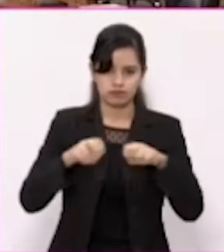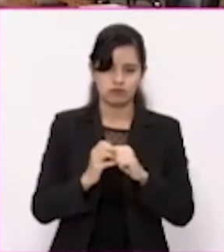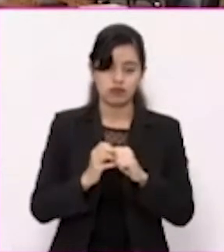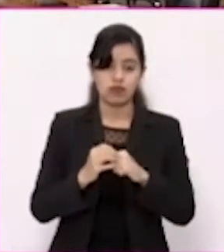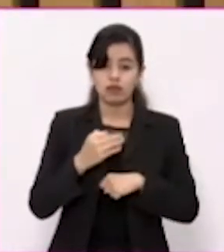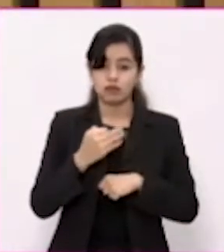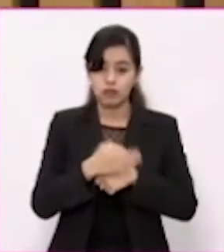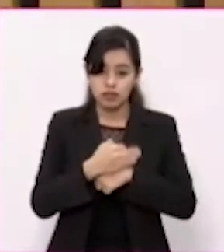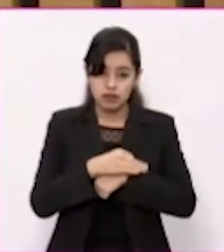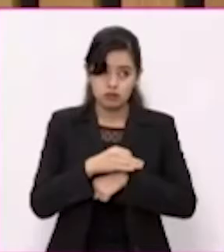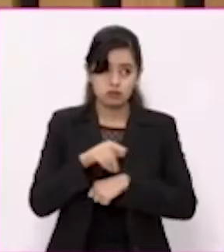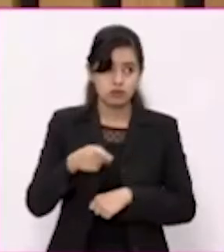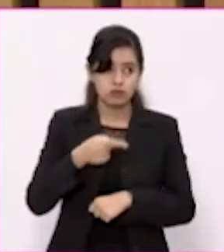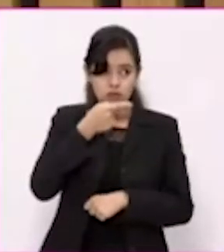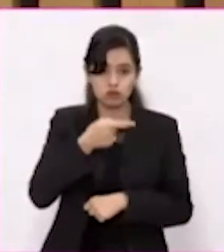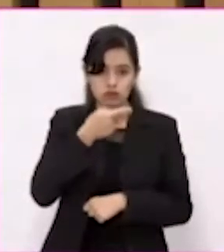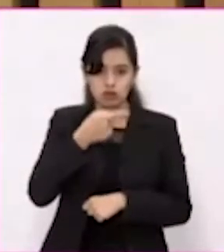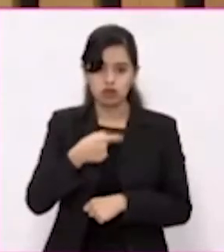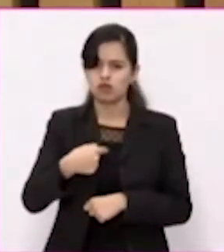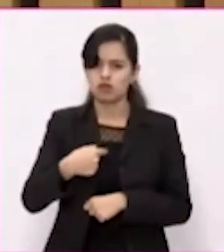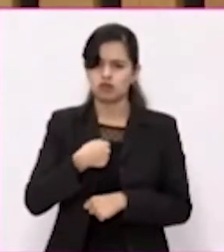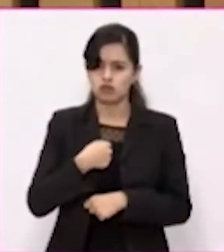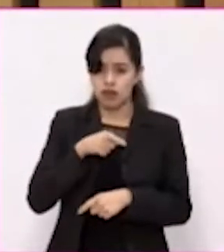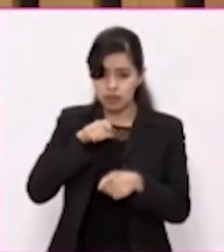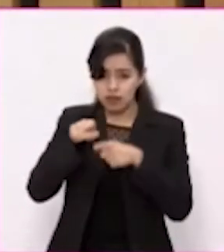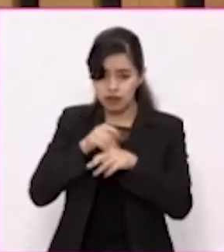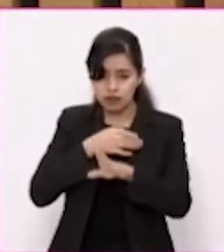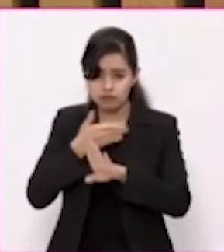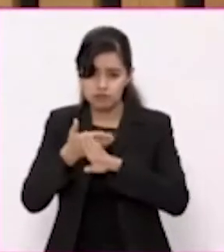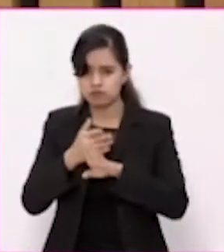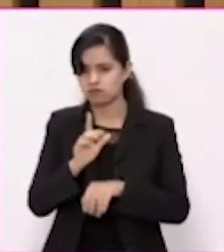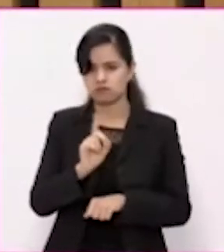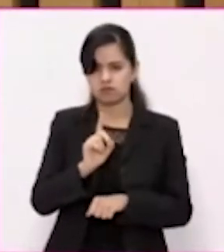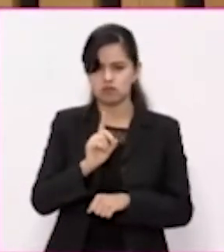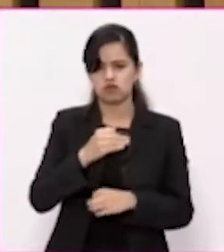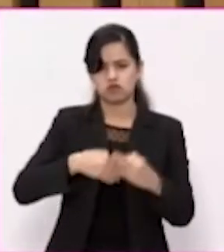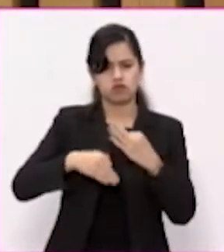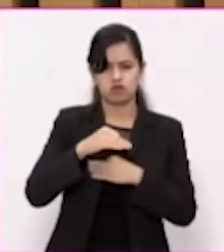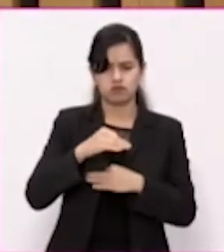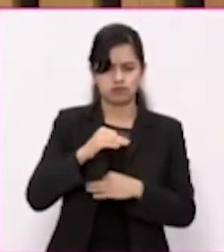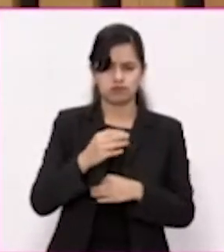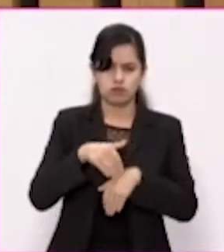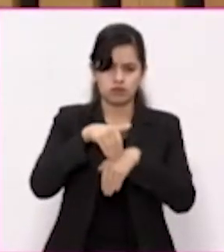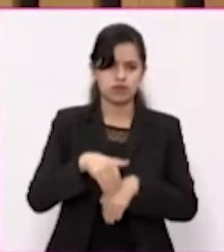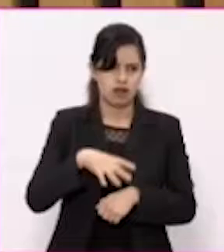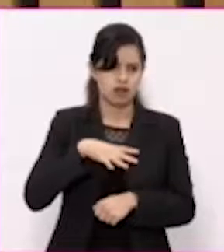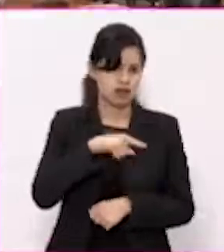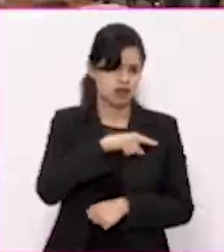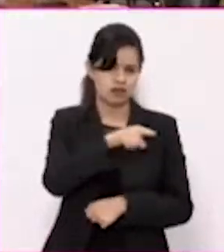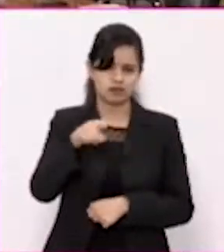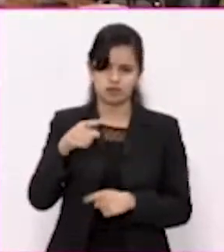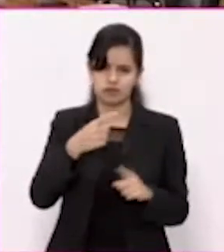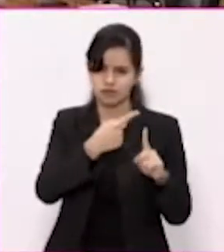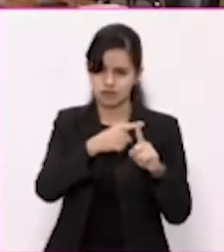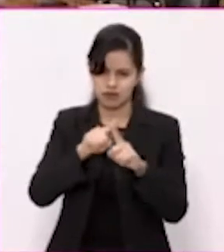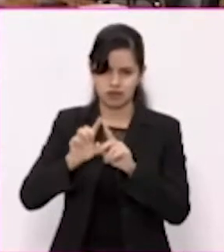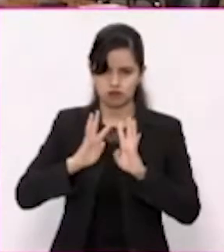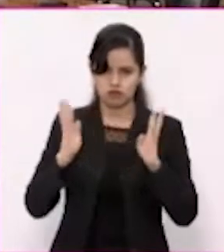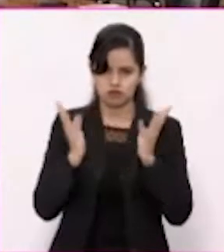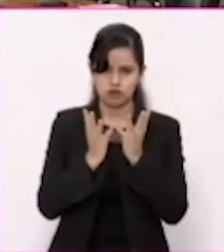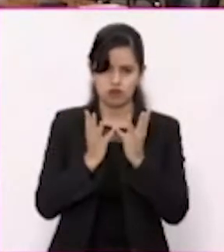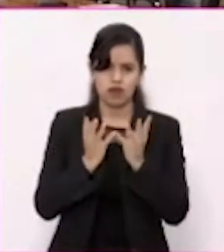mientras hablemos. Es algo que he hecho, no es algo contra usted, diputado, me permito recordarlo. Aquí hay varios integrantes del consejo a los que